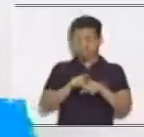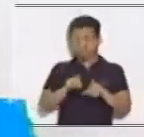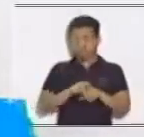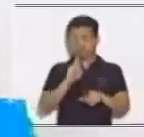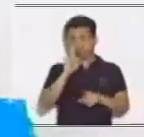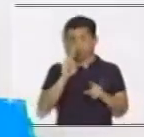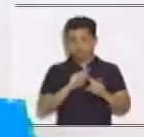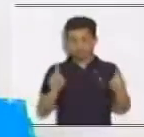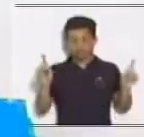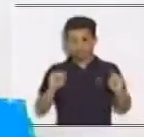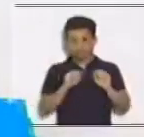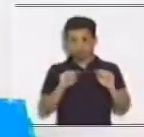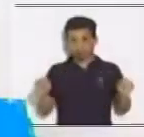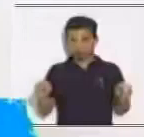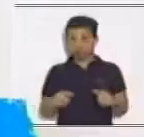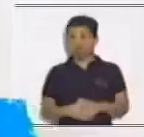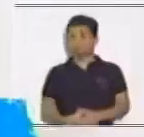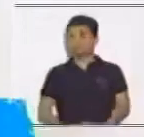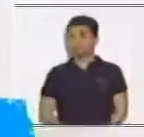Muy bien.